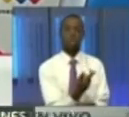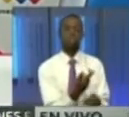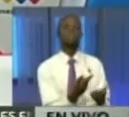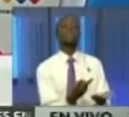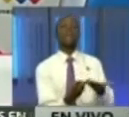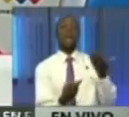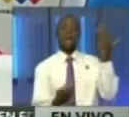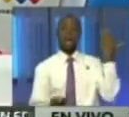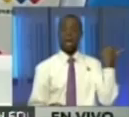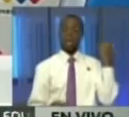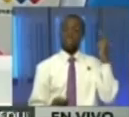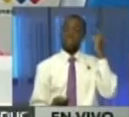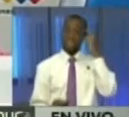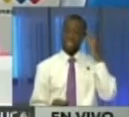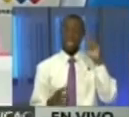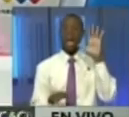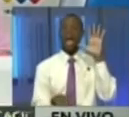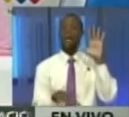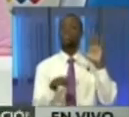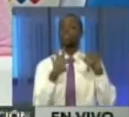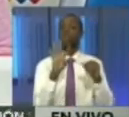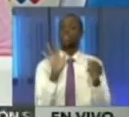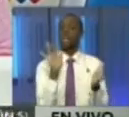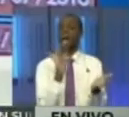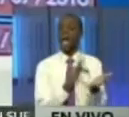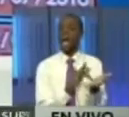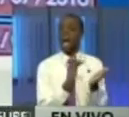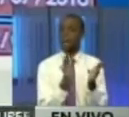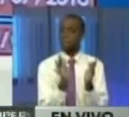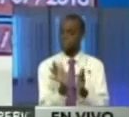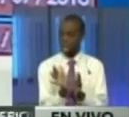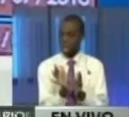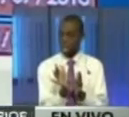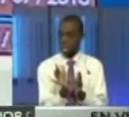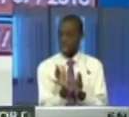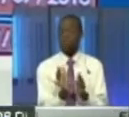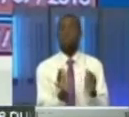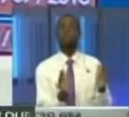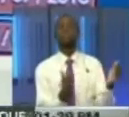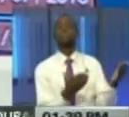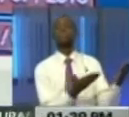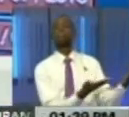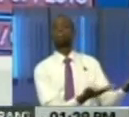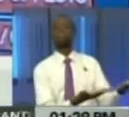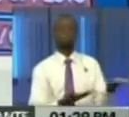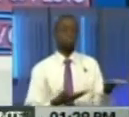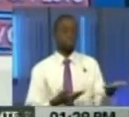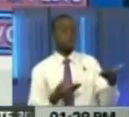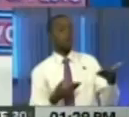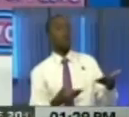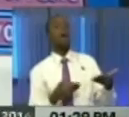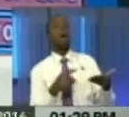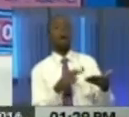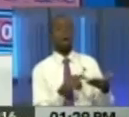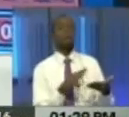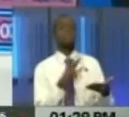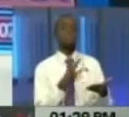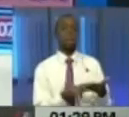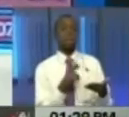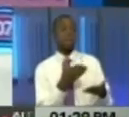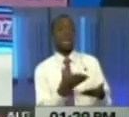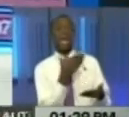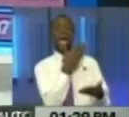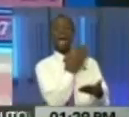14 de abril, cuando recibimos una solicitud válida. Las otras, como no eran